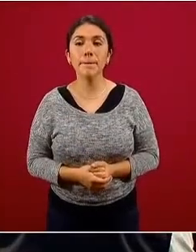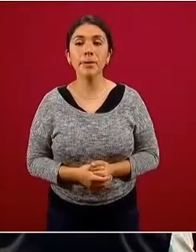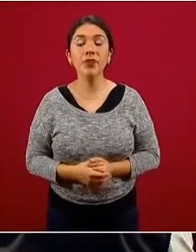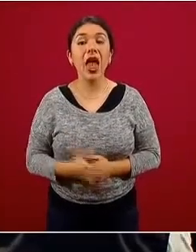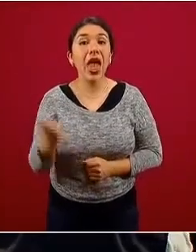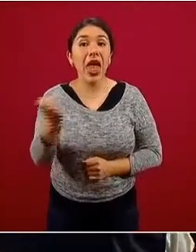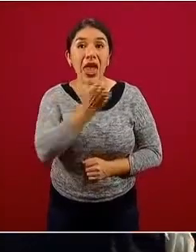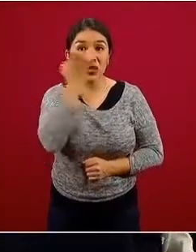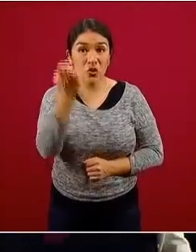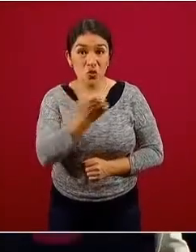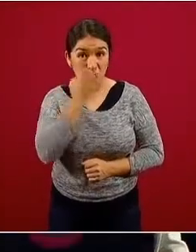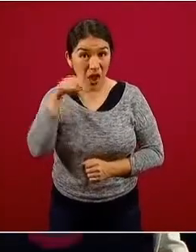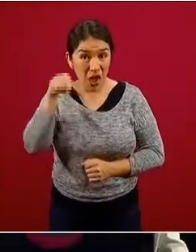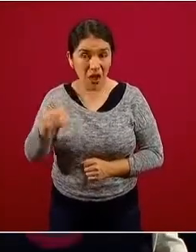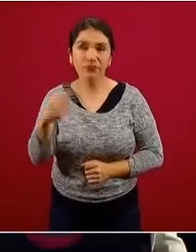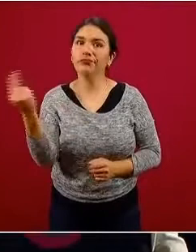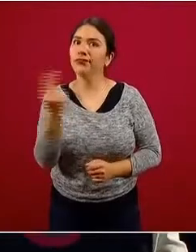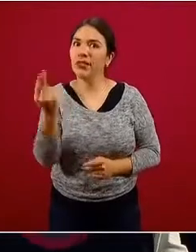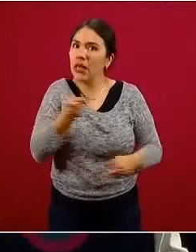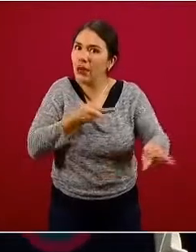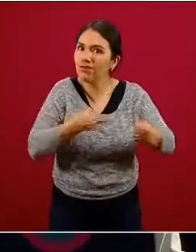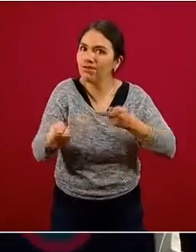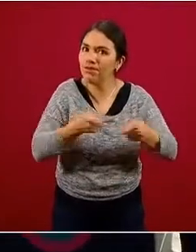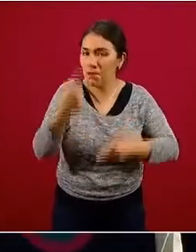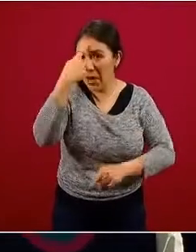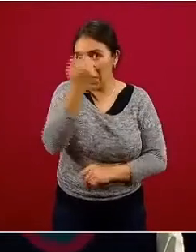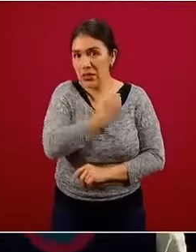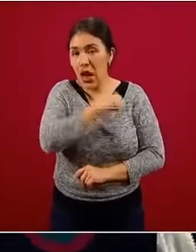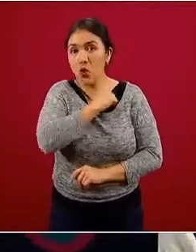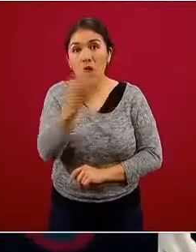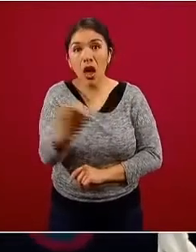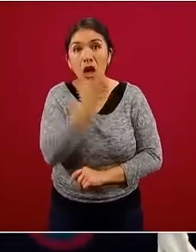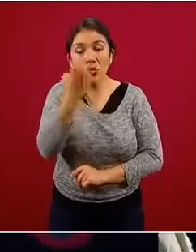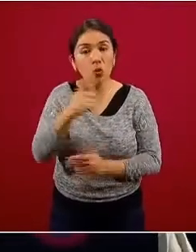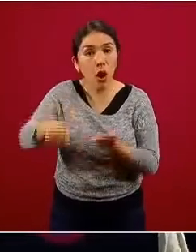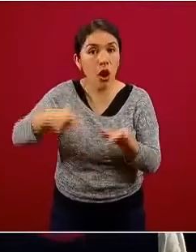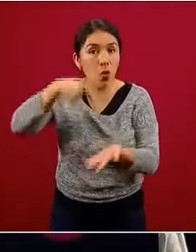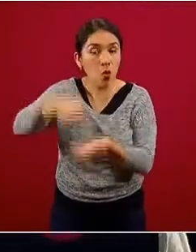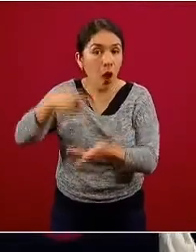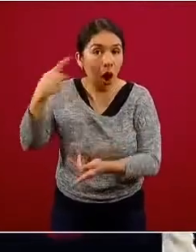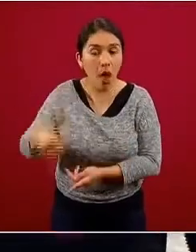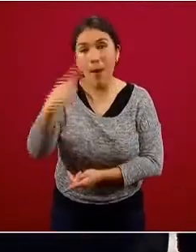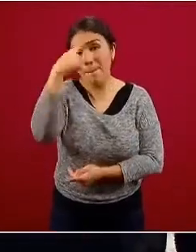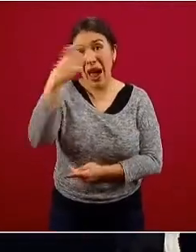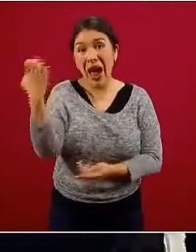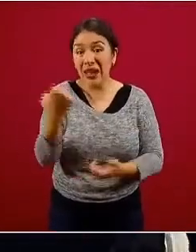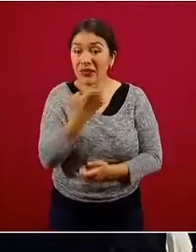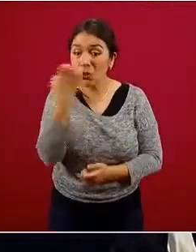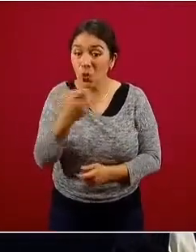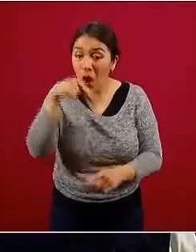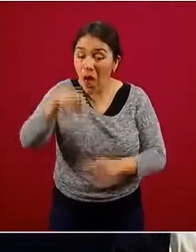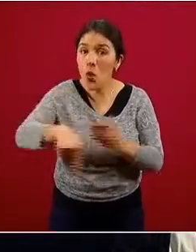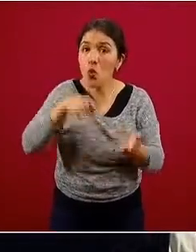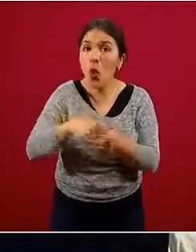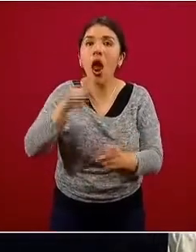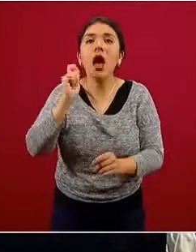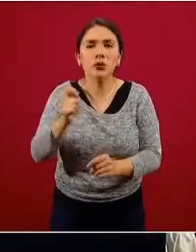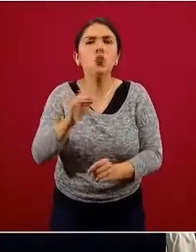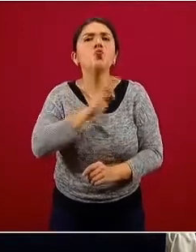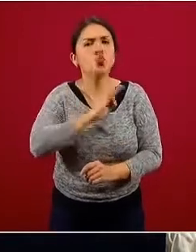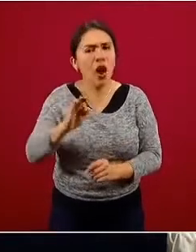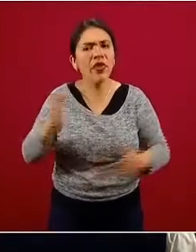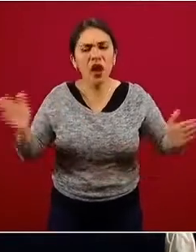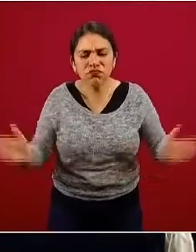En el entorno escolar necesitamos una estrategia de salud escolar para hacer que las escuelas sean espacios